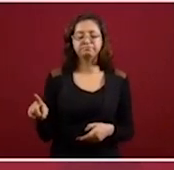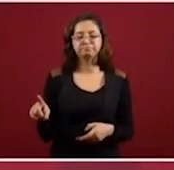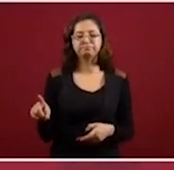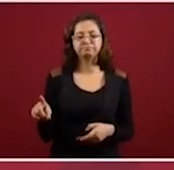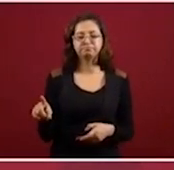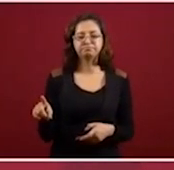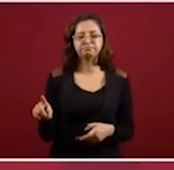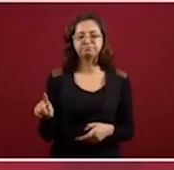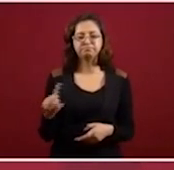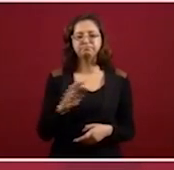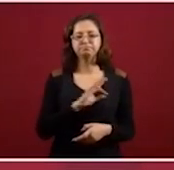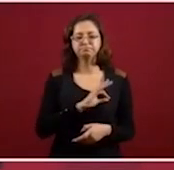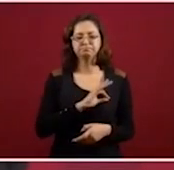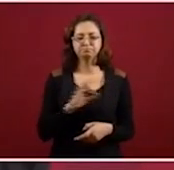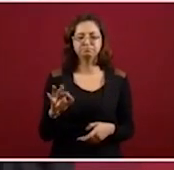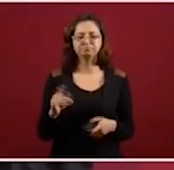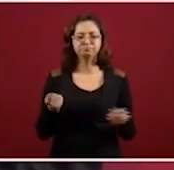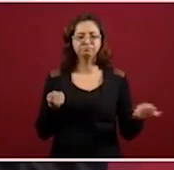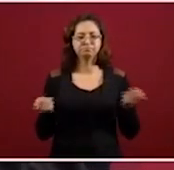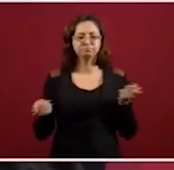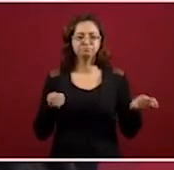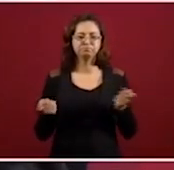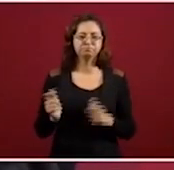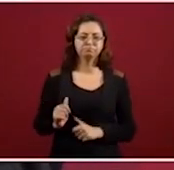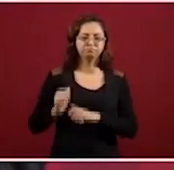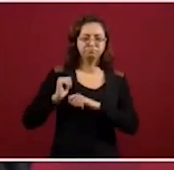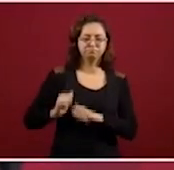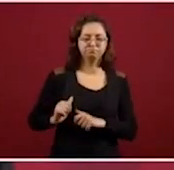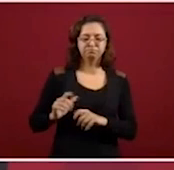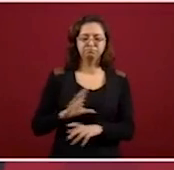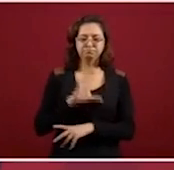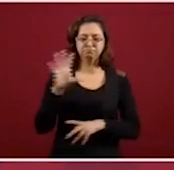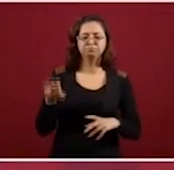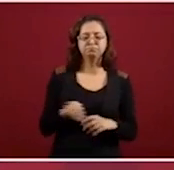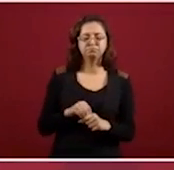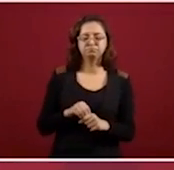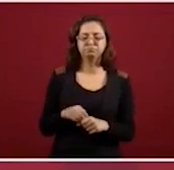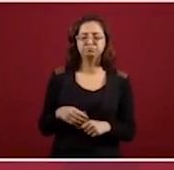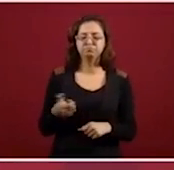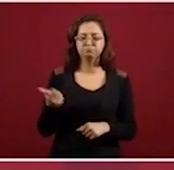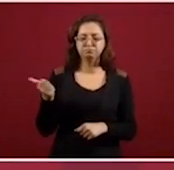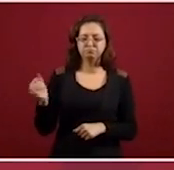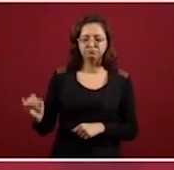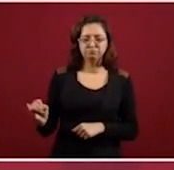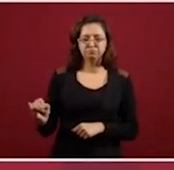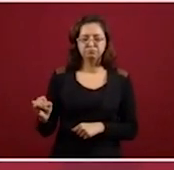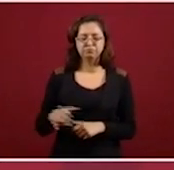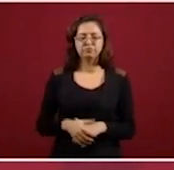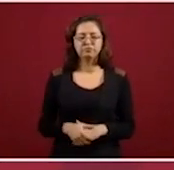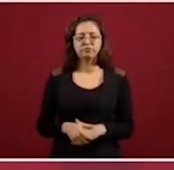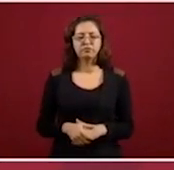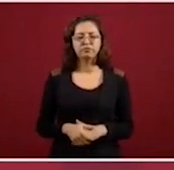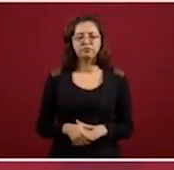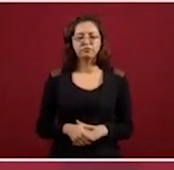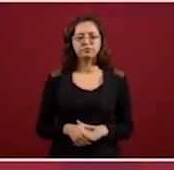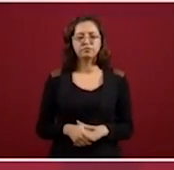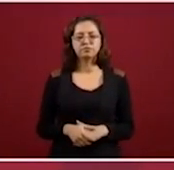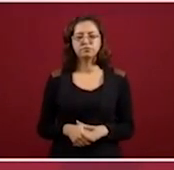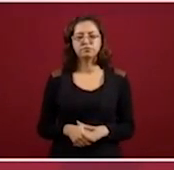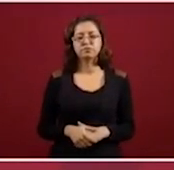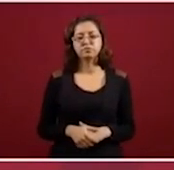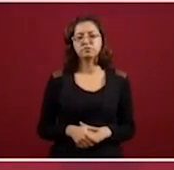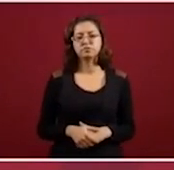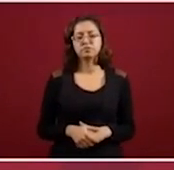tengan las riendas del poder en sus manos no es elegir a la